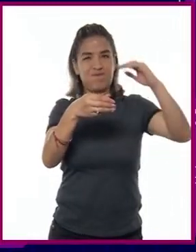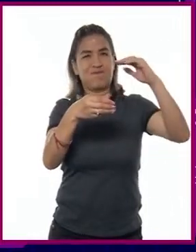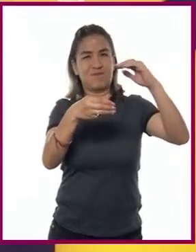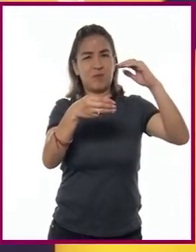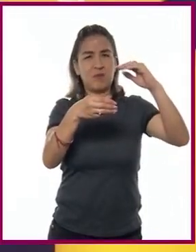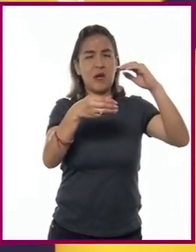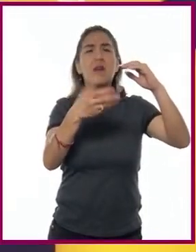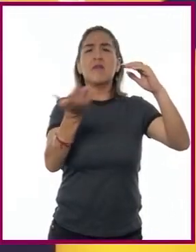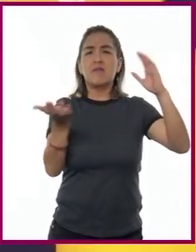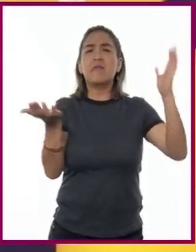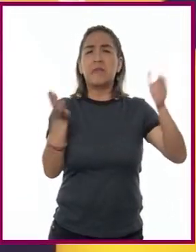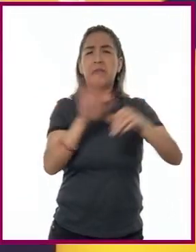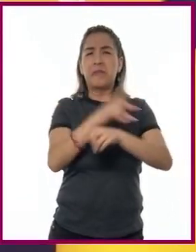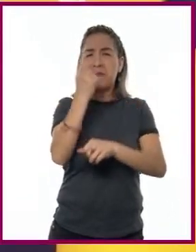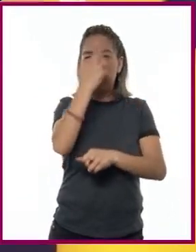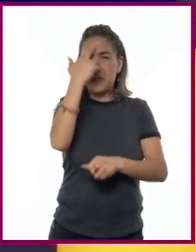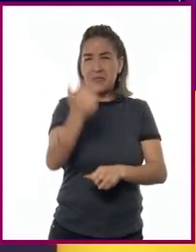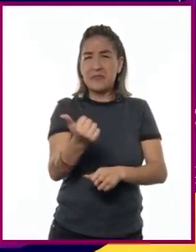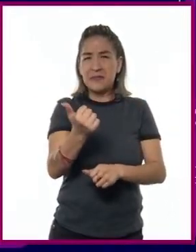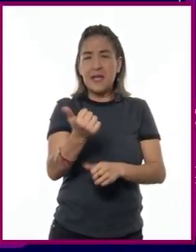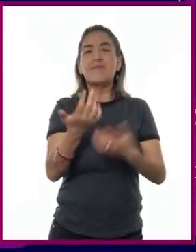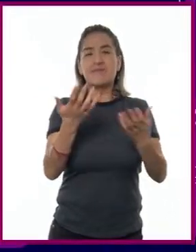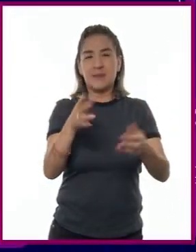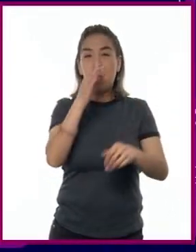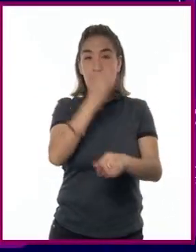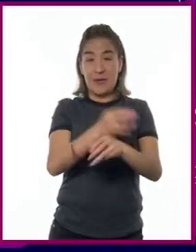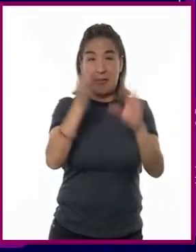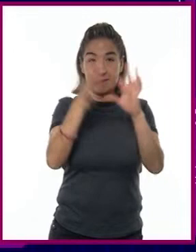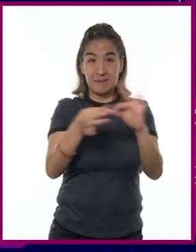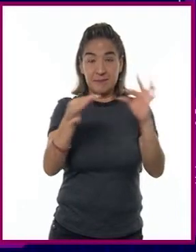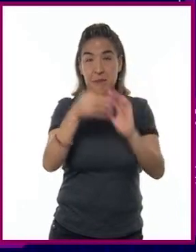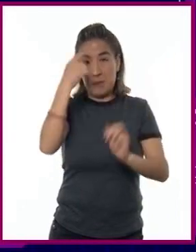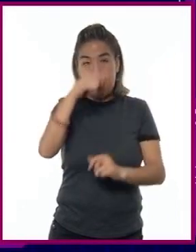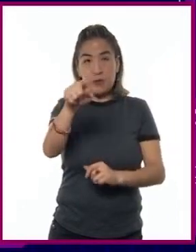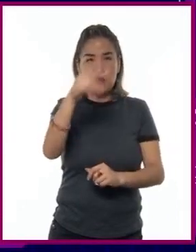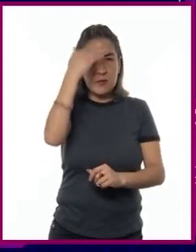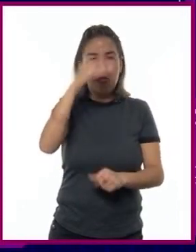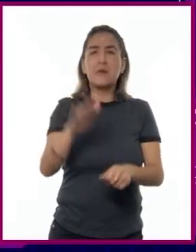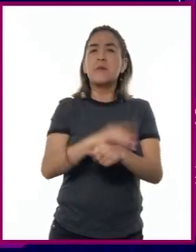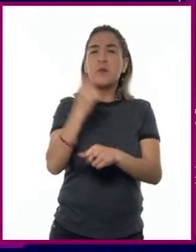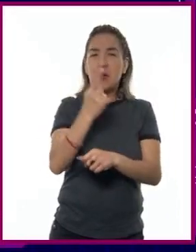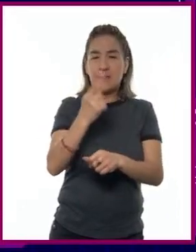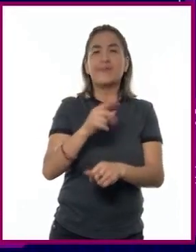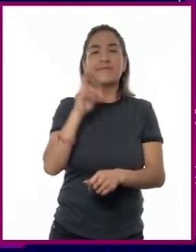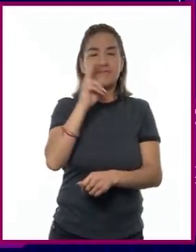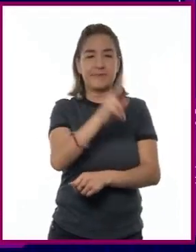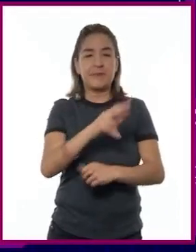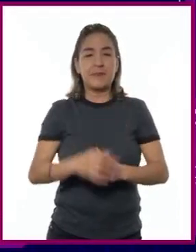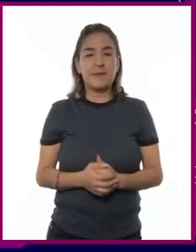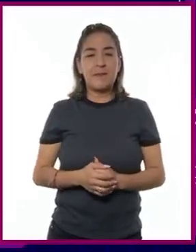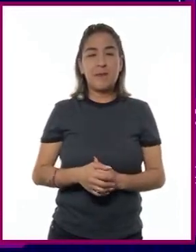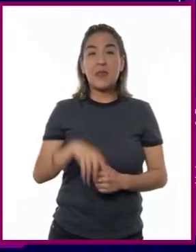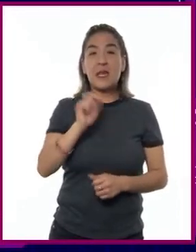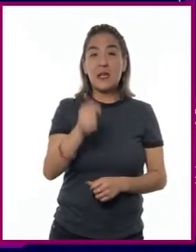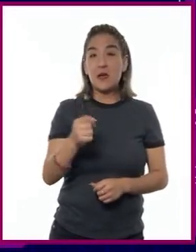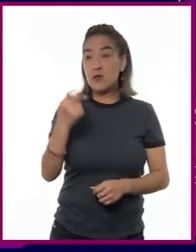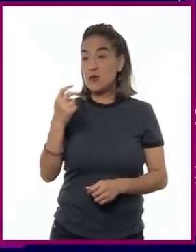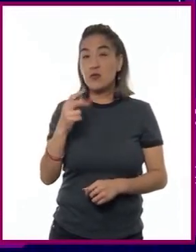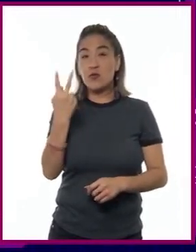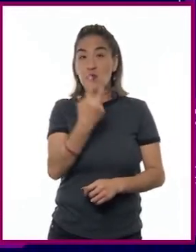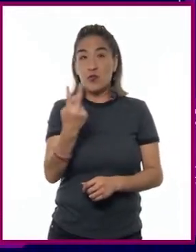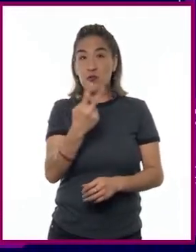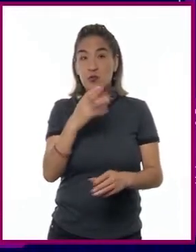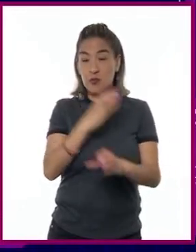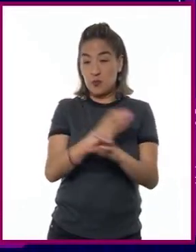qué? Para encontrar una explicación, consideren que dos cuerpos no pueden